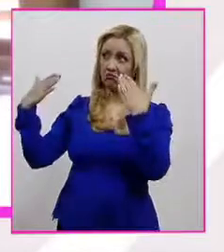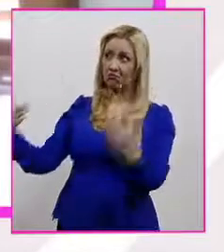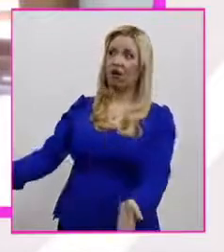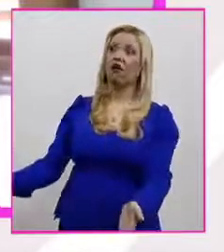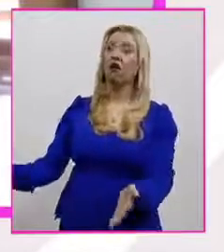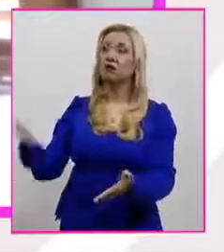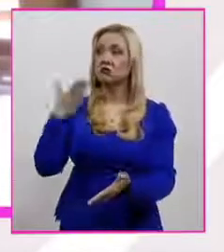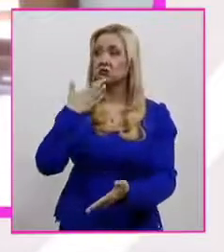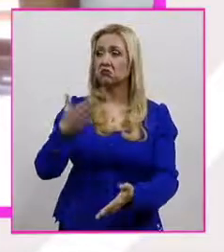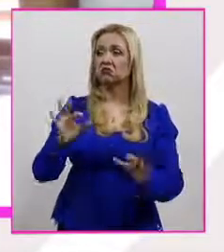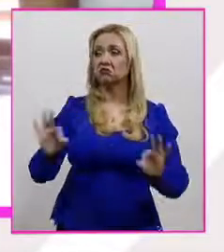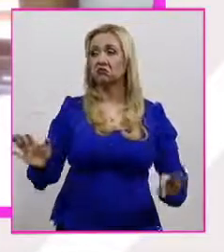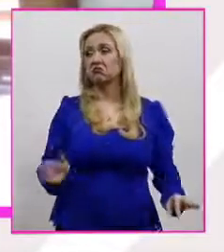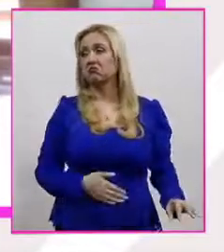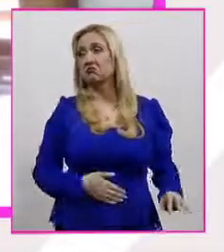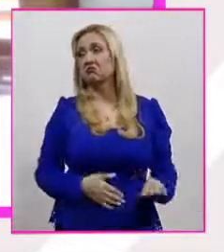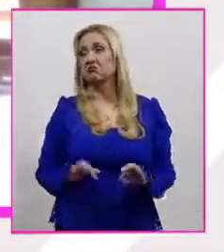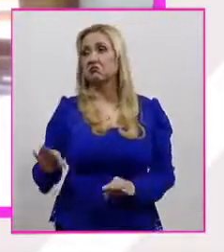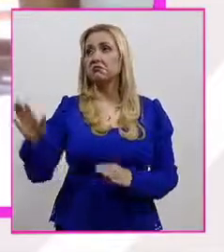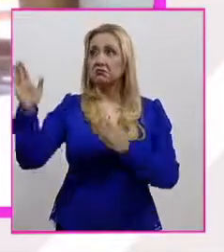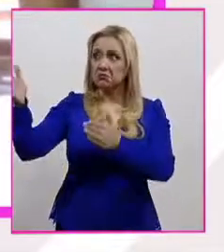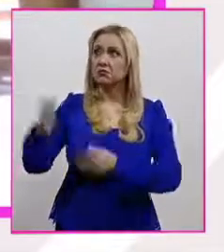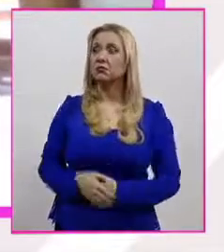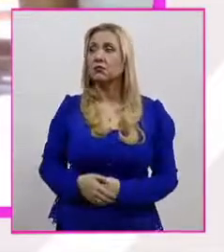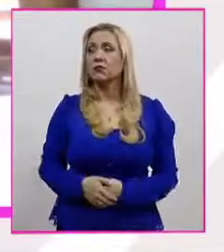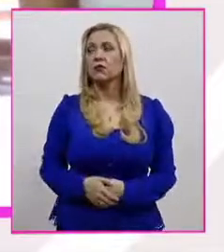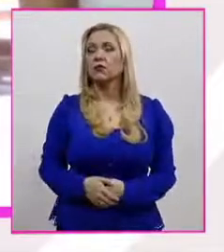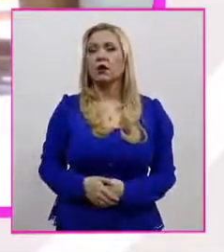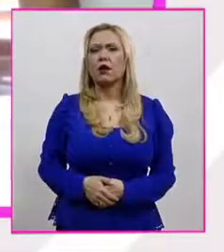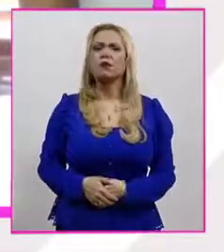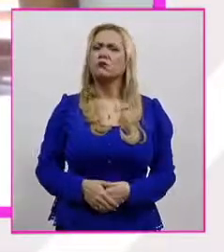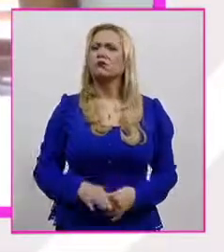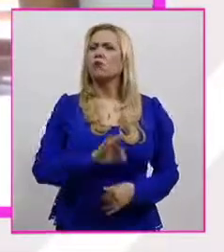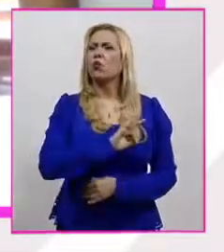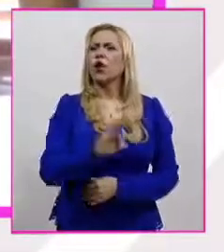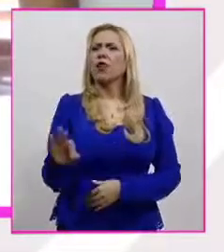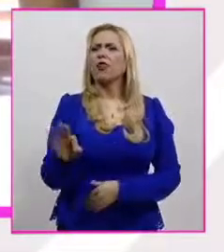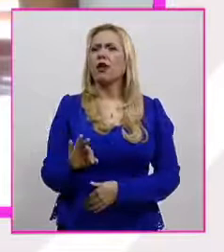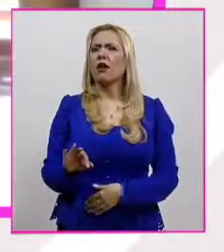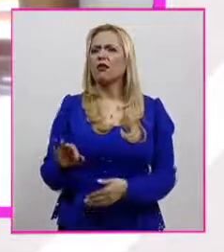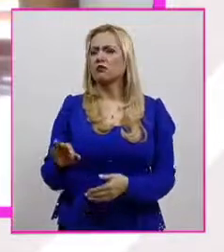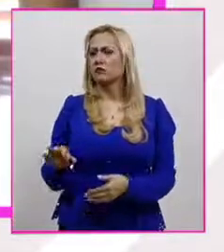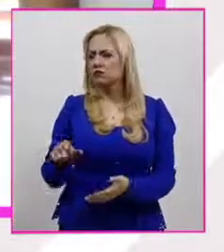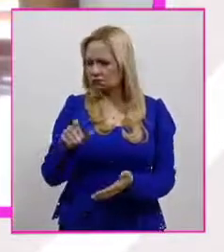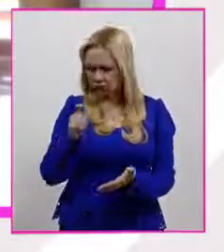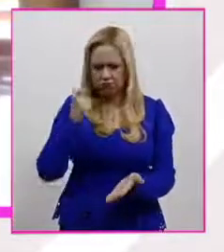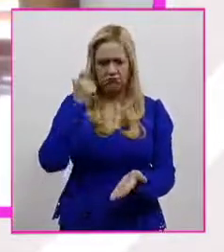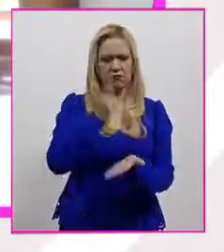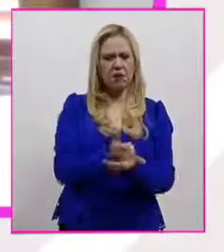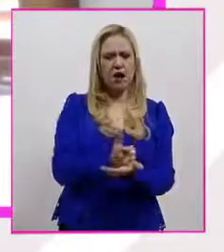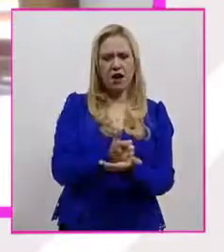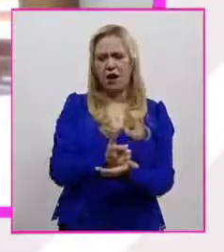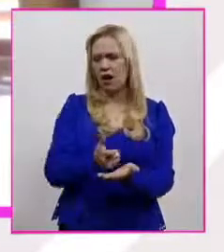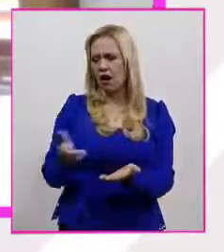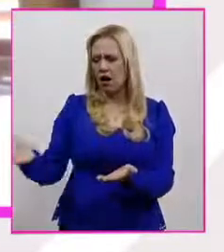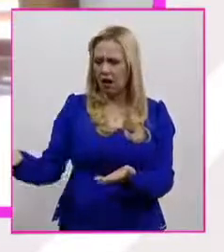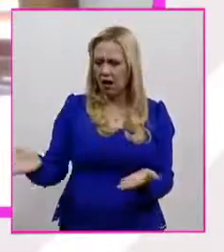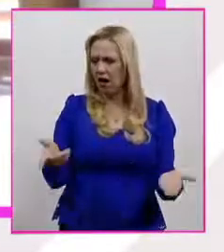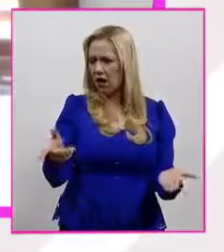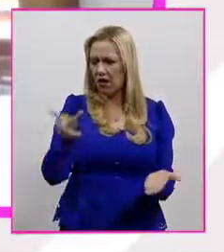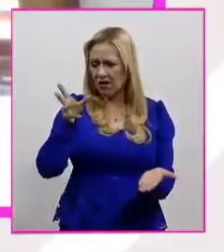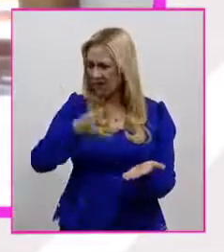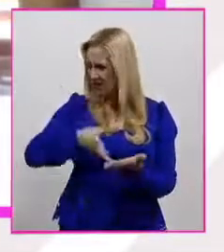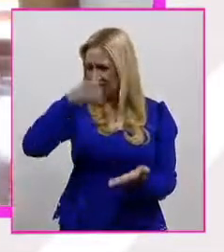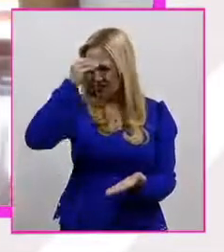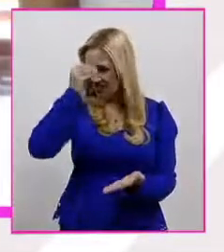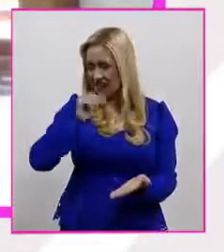recursos económicos y educativos pueden hacer una inversión mayor en sus hijos para que si se atrasaron o si vieron que no aprendieron